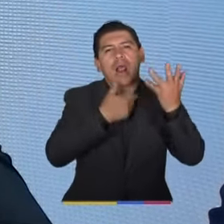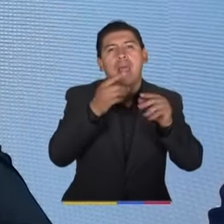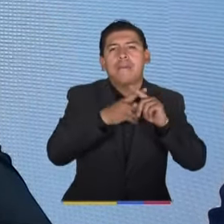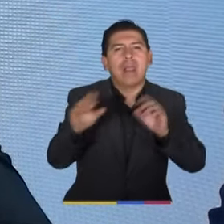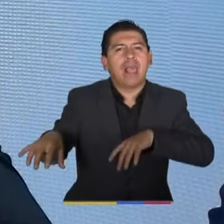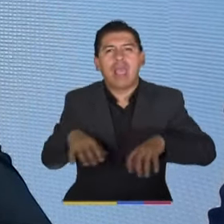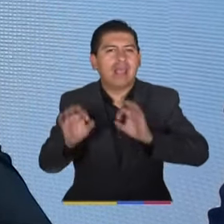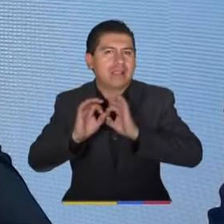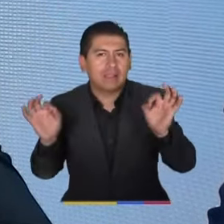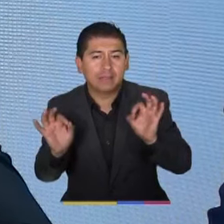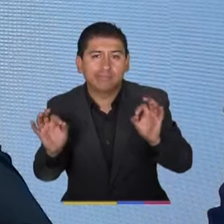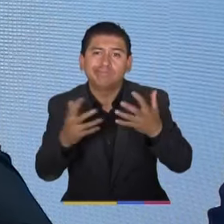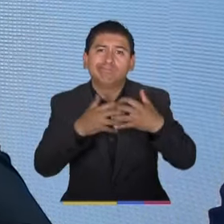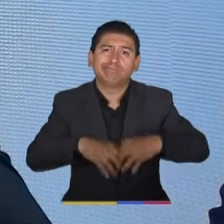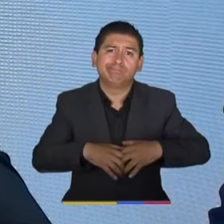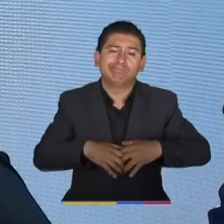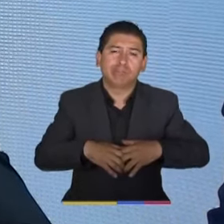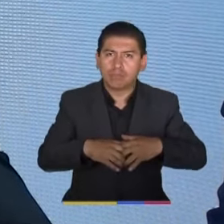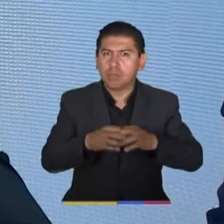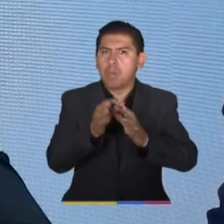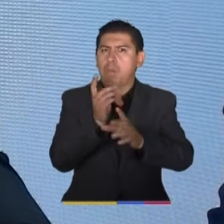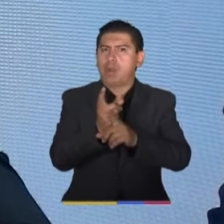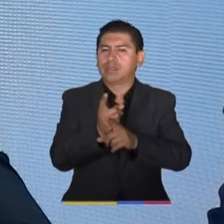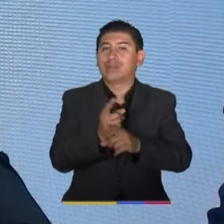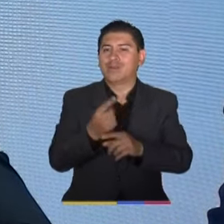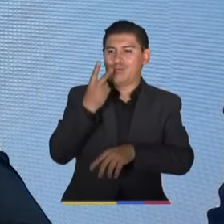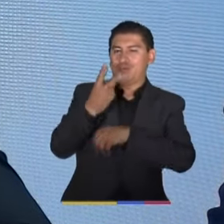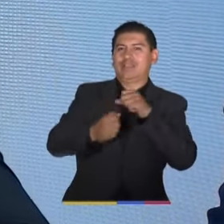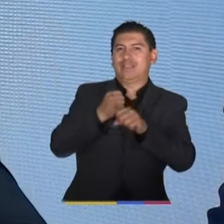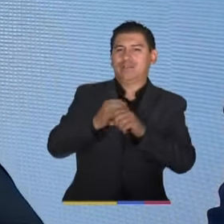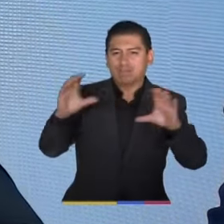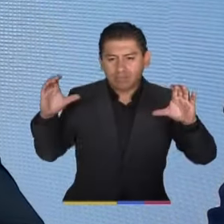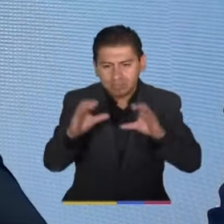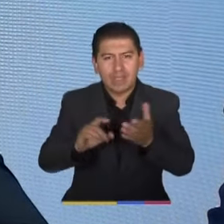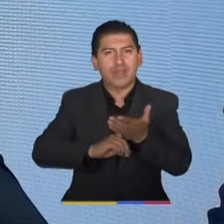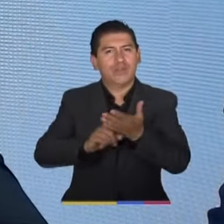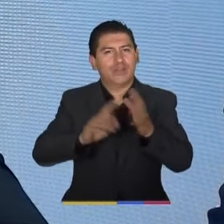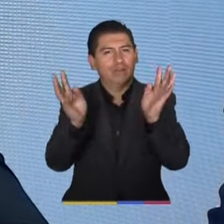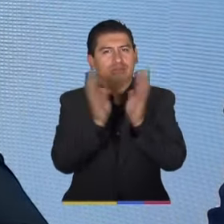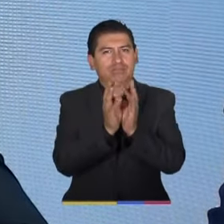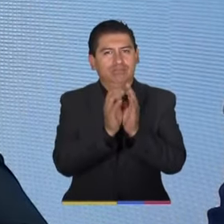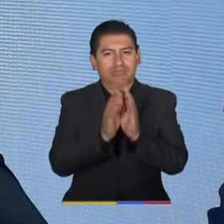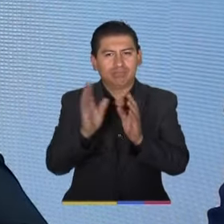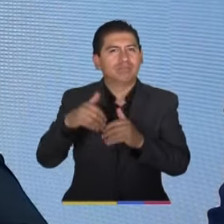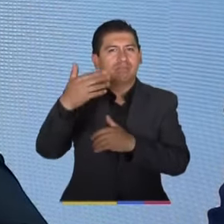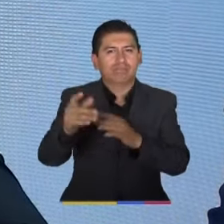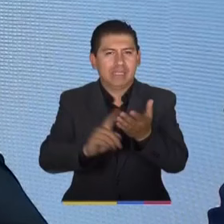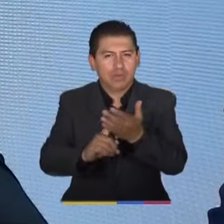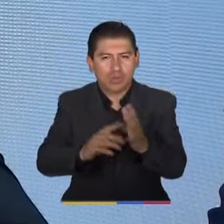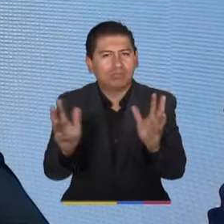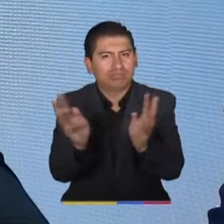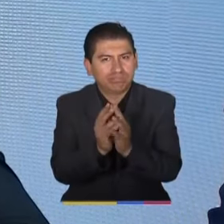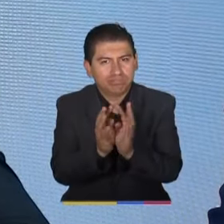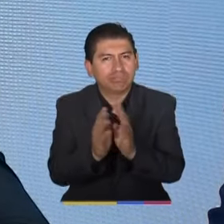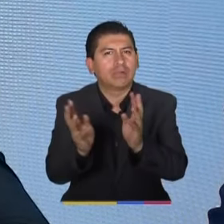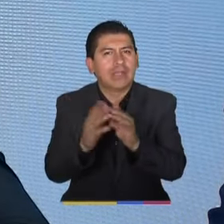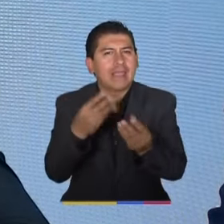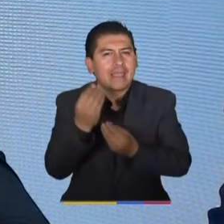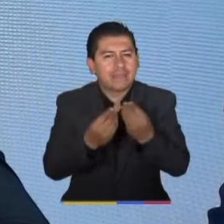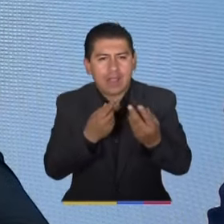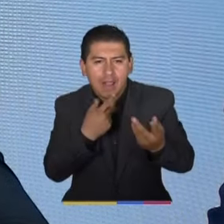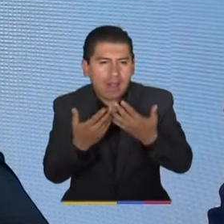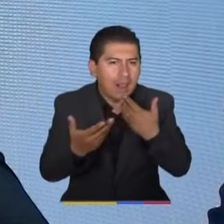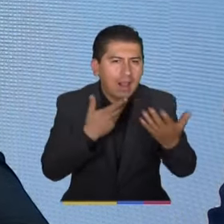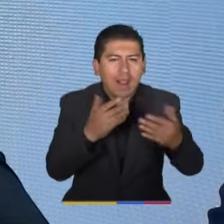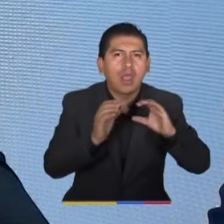de valor. Es por eso que cada 2 años nos reunimos con el afán de construir un mundo más justo